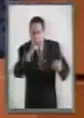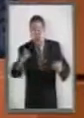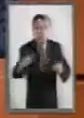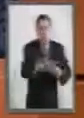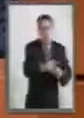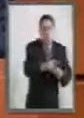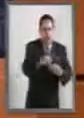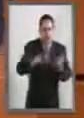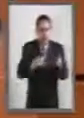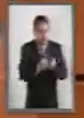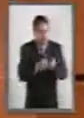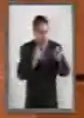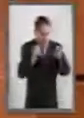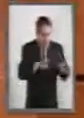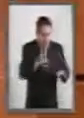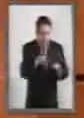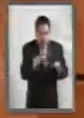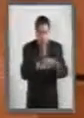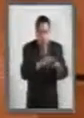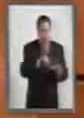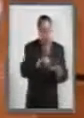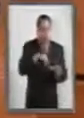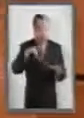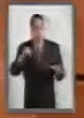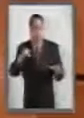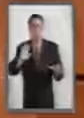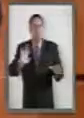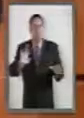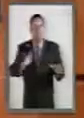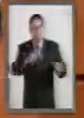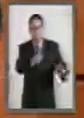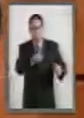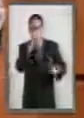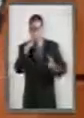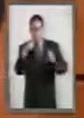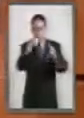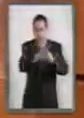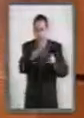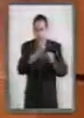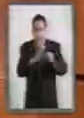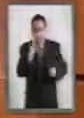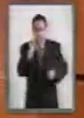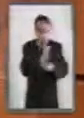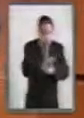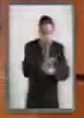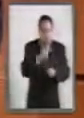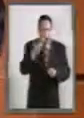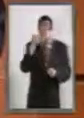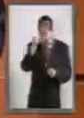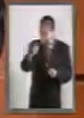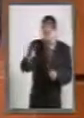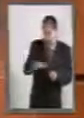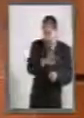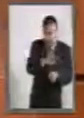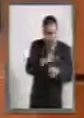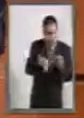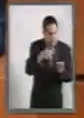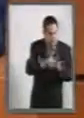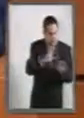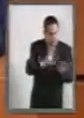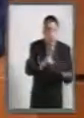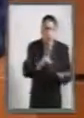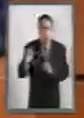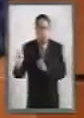puedan retirarse de ese territorio cuando se han cumplido los objetivos que justificaron el despliegue de la